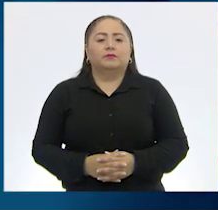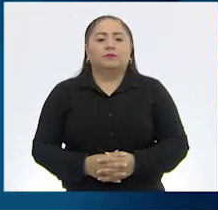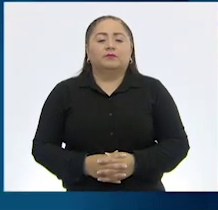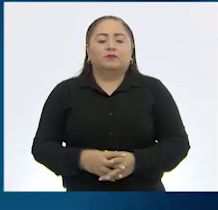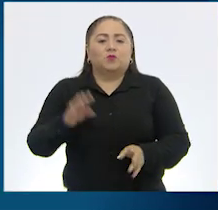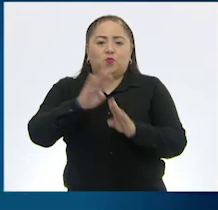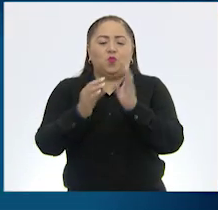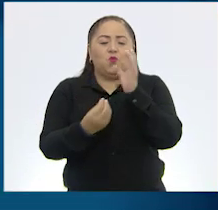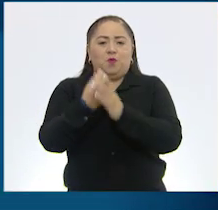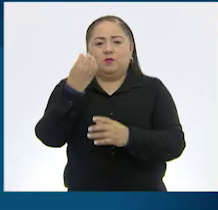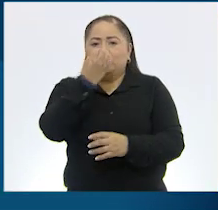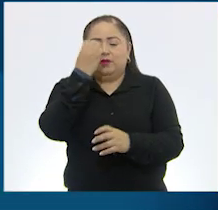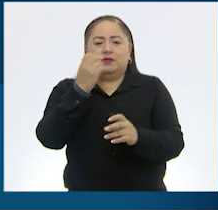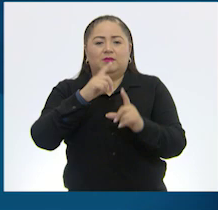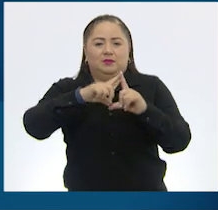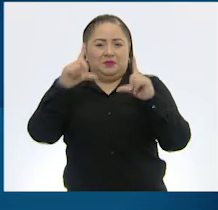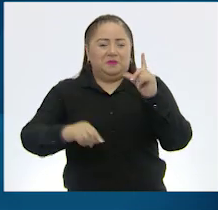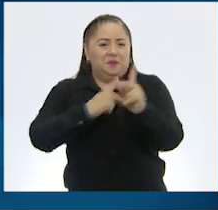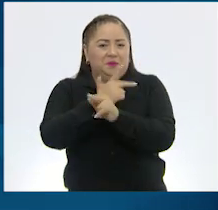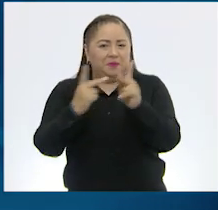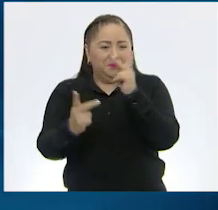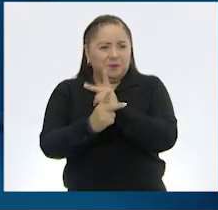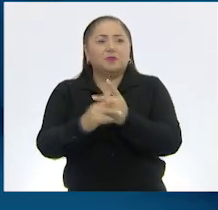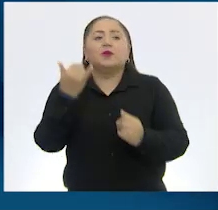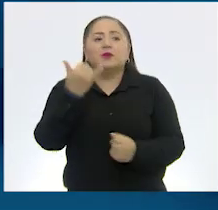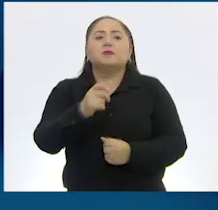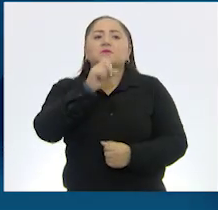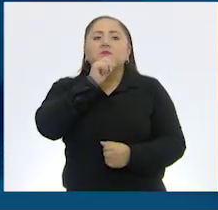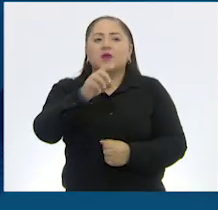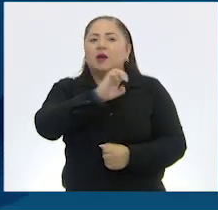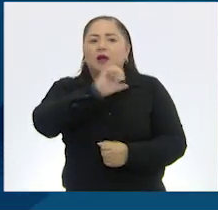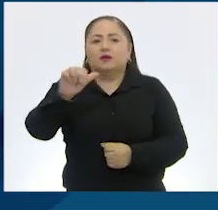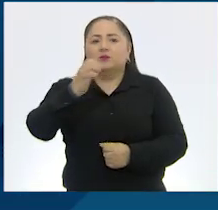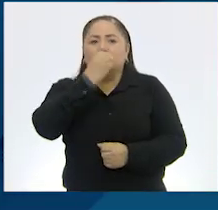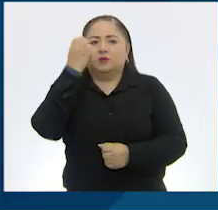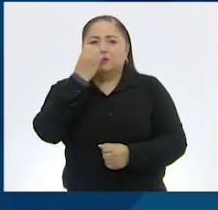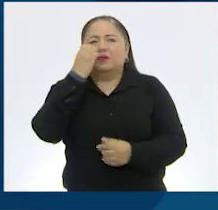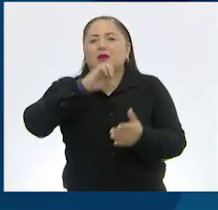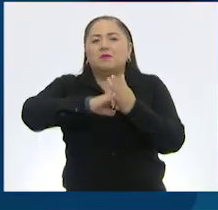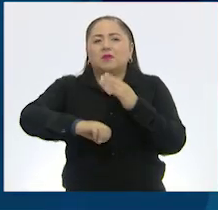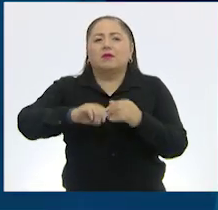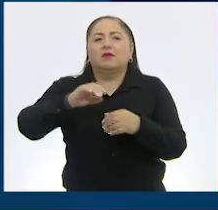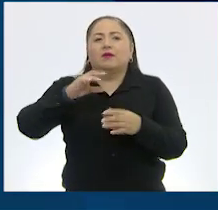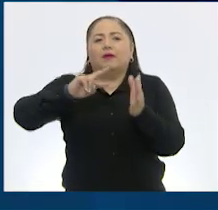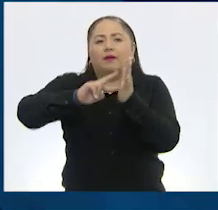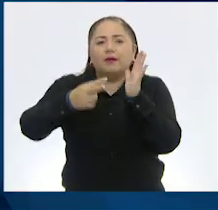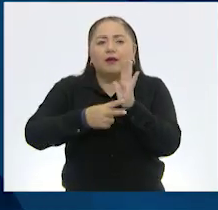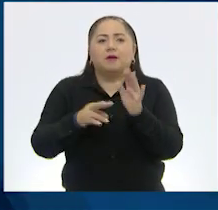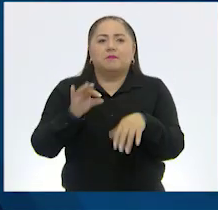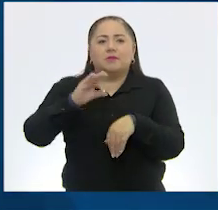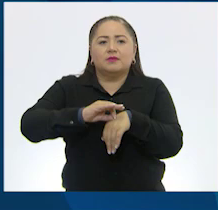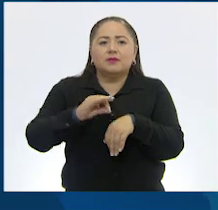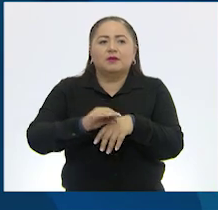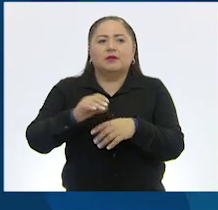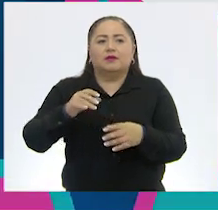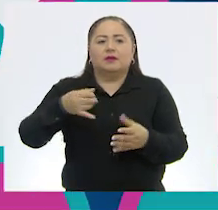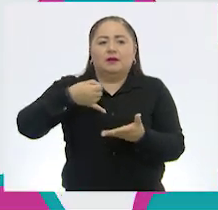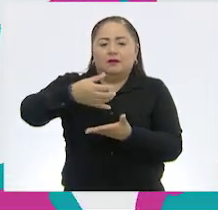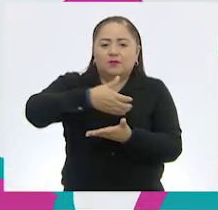Creación de la Escuela Nacional Preparatoria y creación también de las escuelas nacionales. ¿Me ayudas a poner ese, Juan Carlos? Claro que sí,